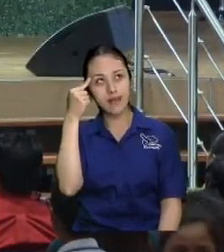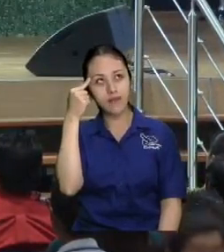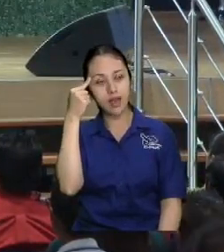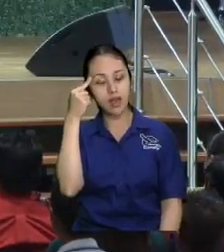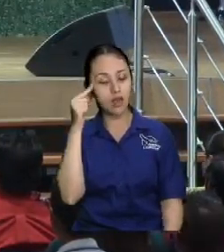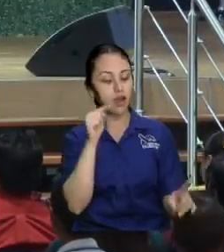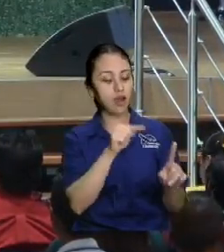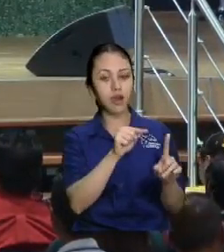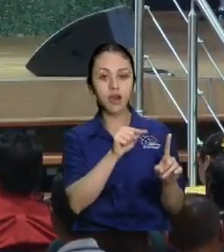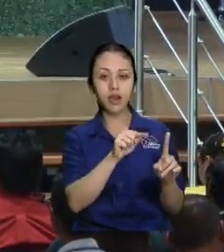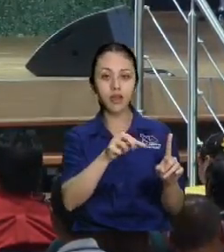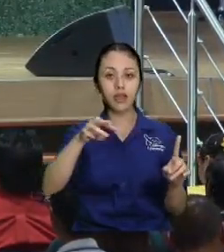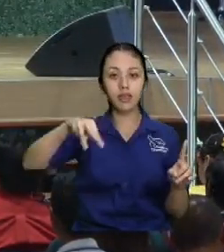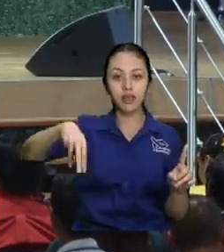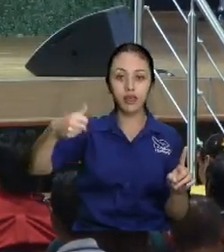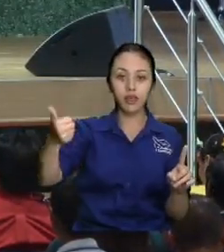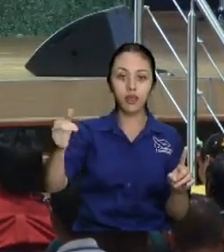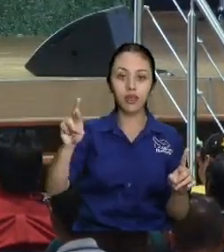era un problema.